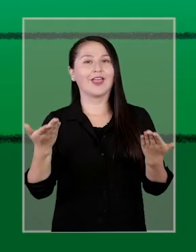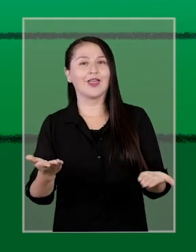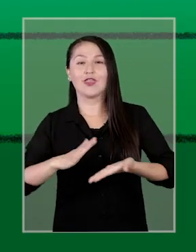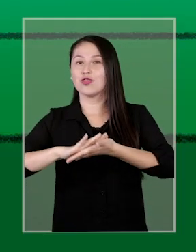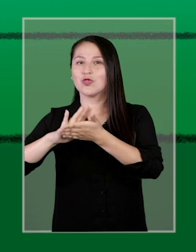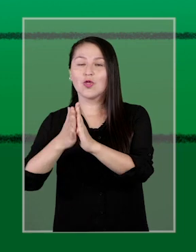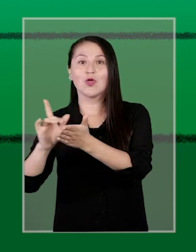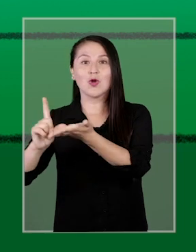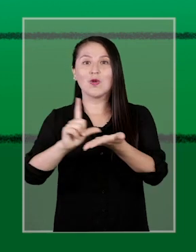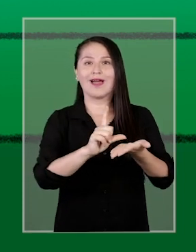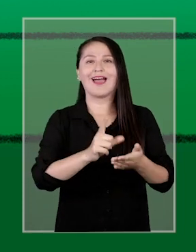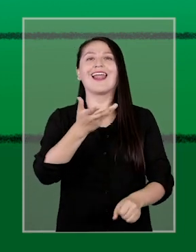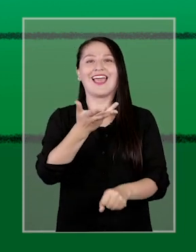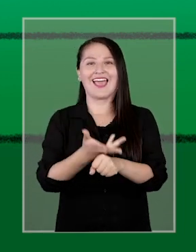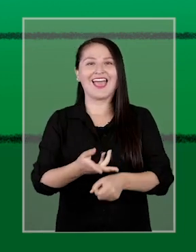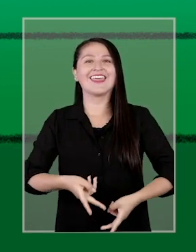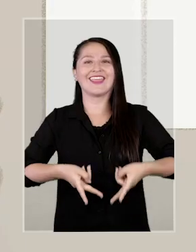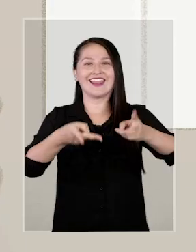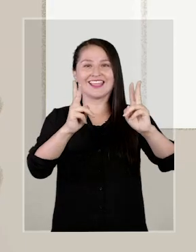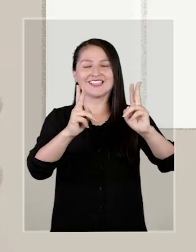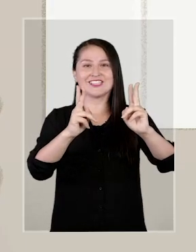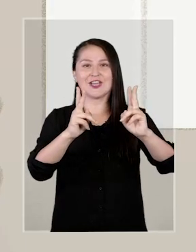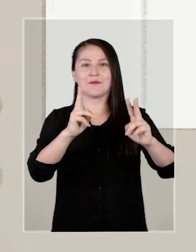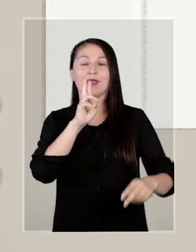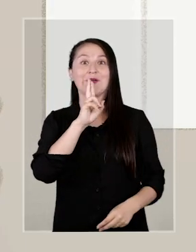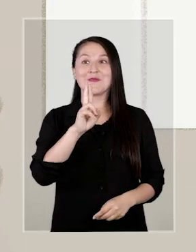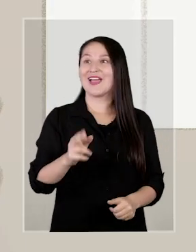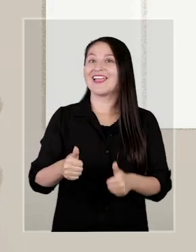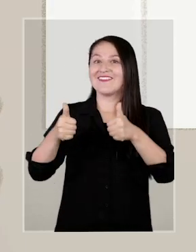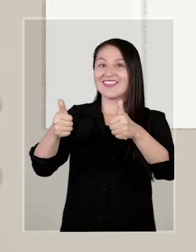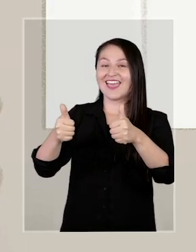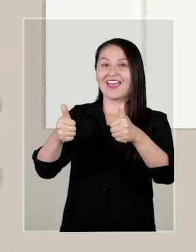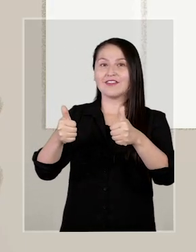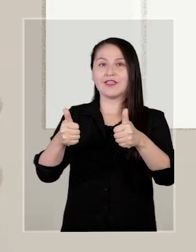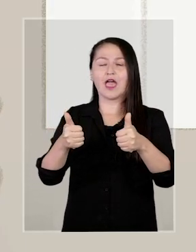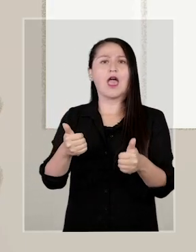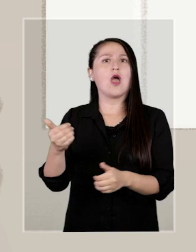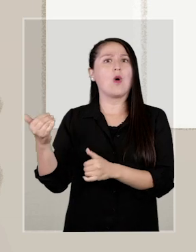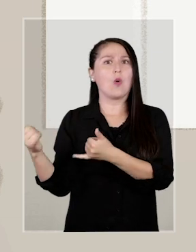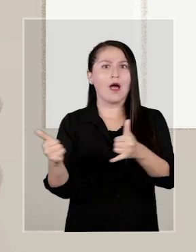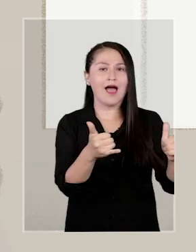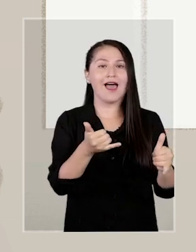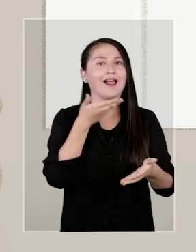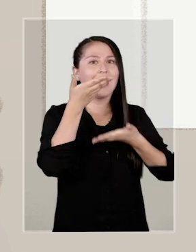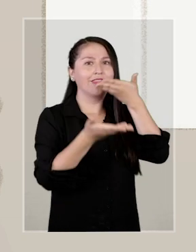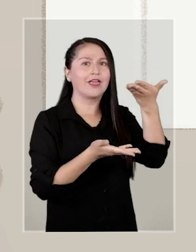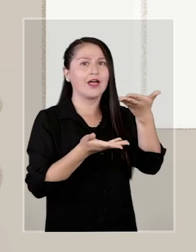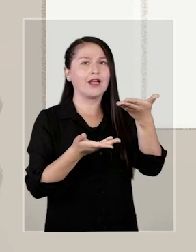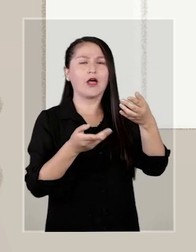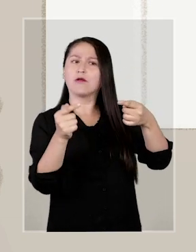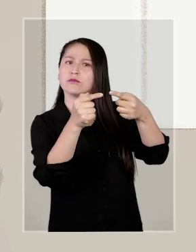Negativo. En todas partes tenemos derechos. Respuesta correcta. Y además de jugar y cantar, ¿qué